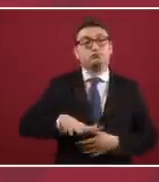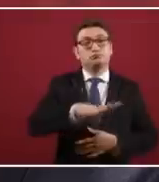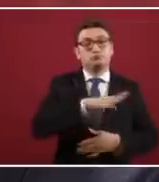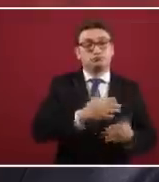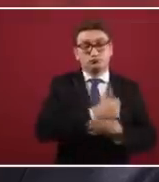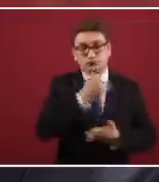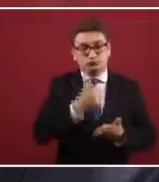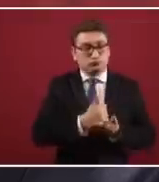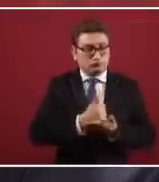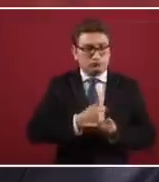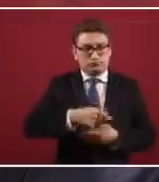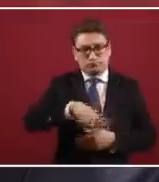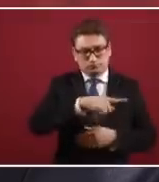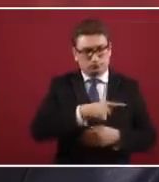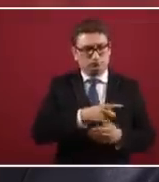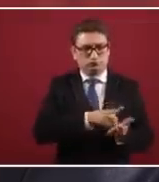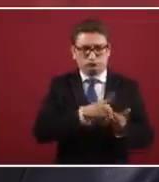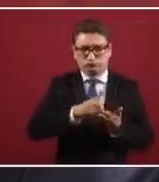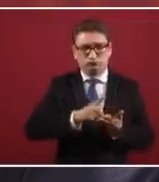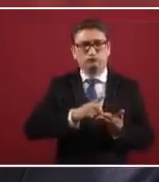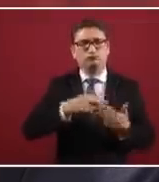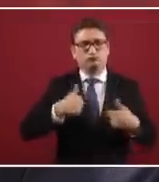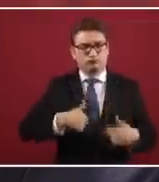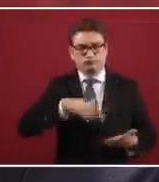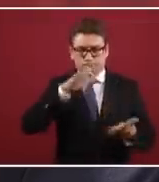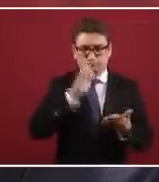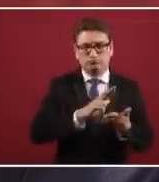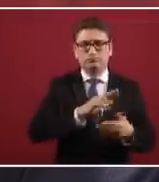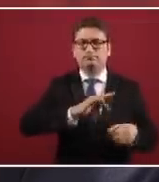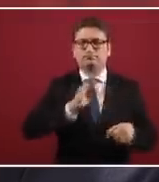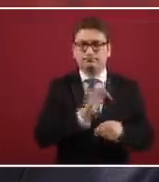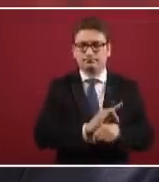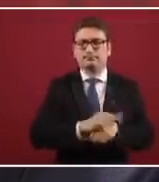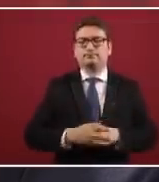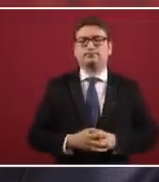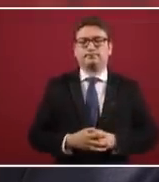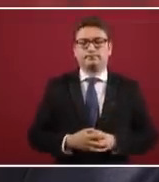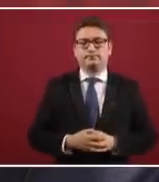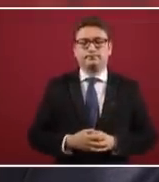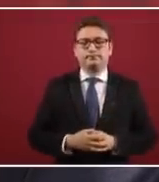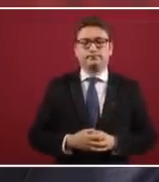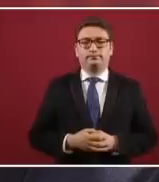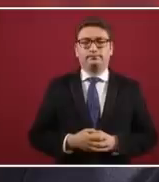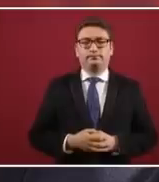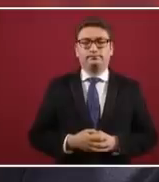se respetan los derechos humanos, no hay